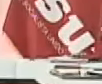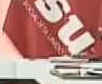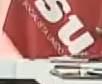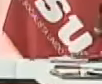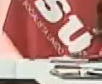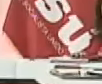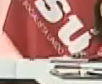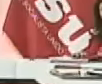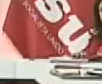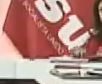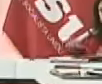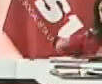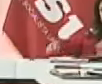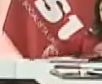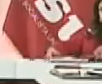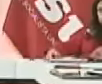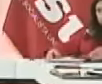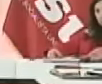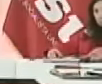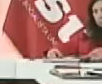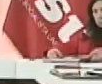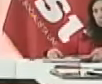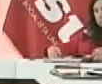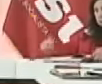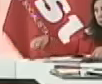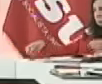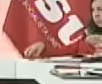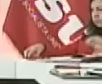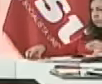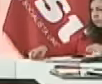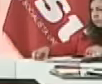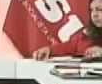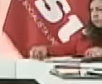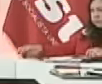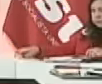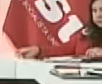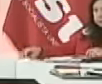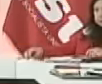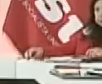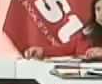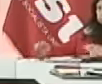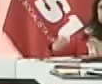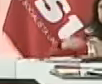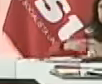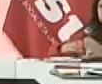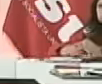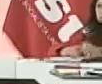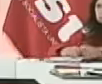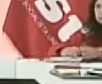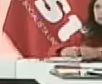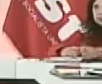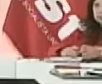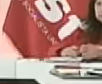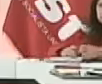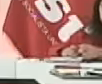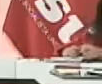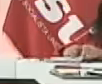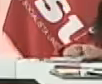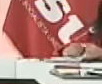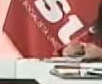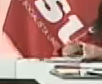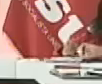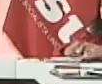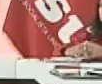Partido Socialista Unido de Venezuela. Esta reunión, al ser la primera de este